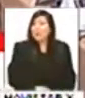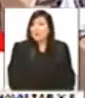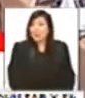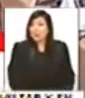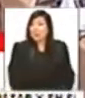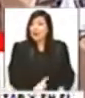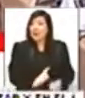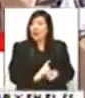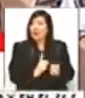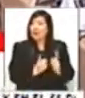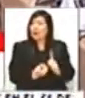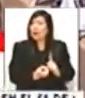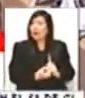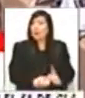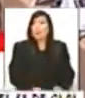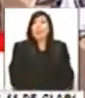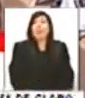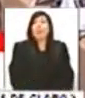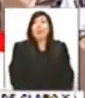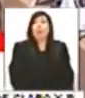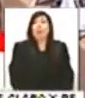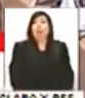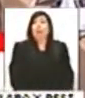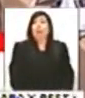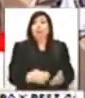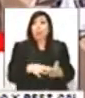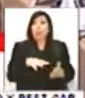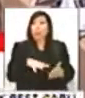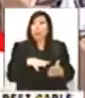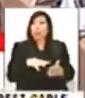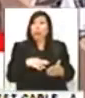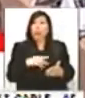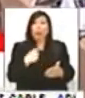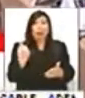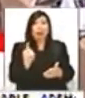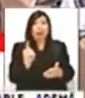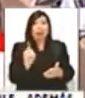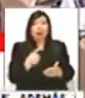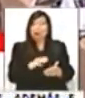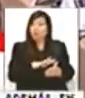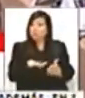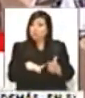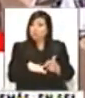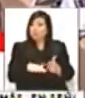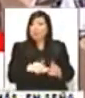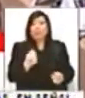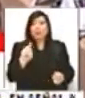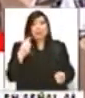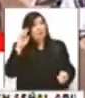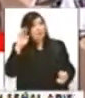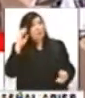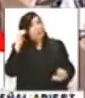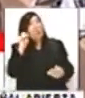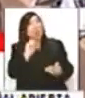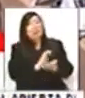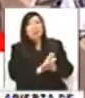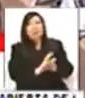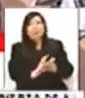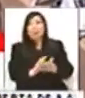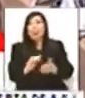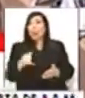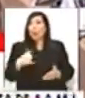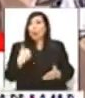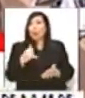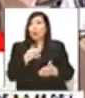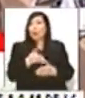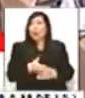presidente, han cambiado los estudios generales, y en los estudios generales están metiendo lavado de cerebro a los jóvenes